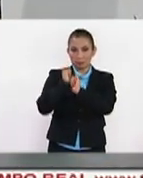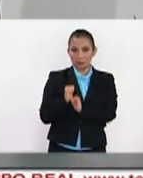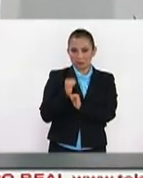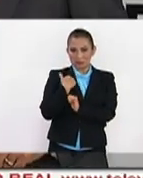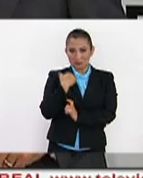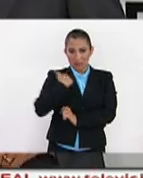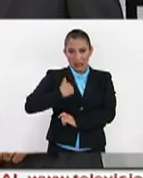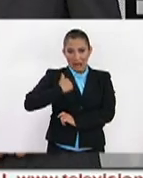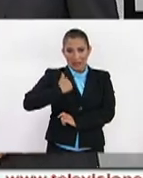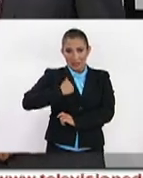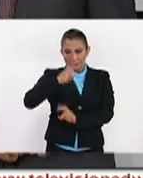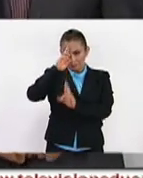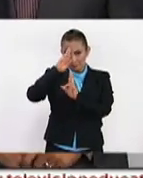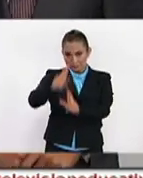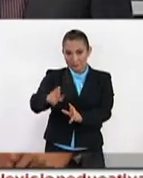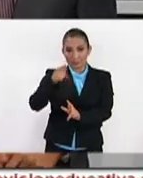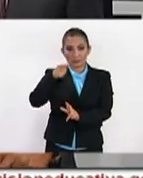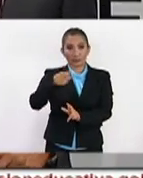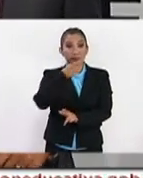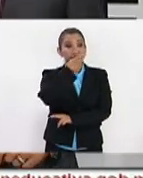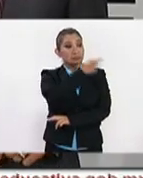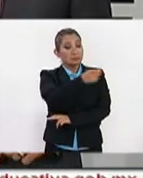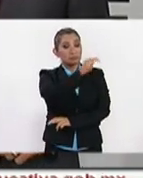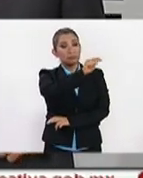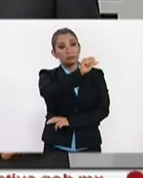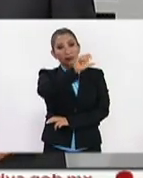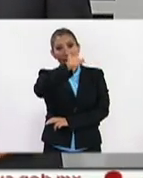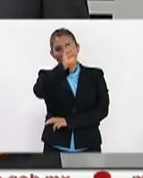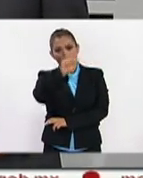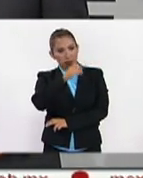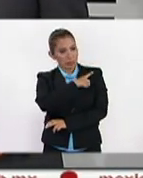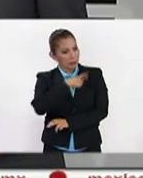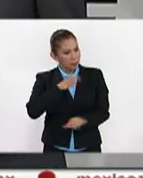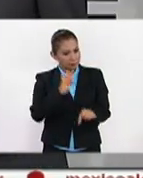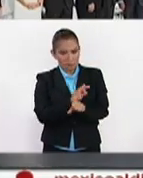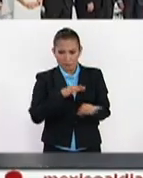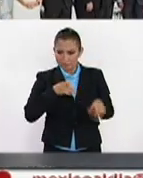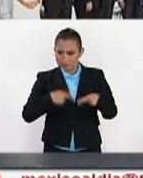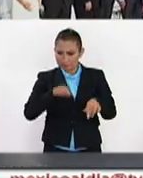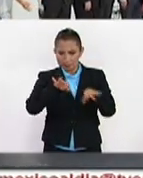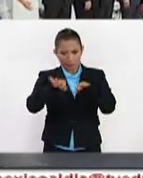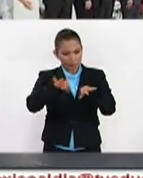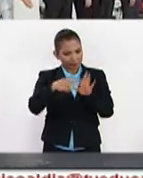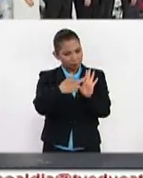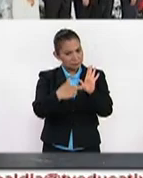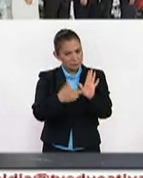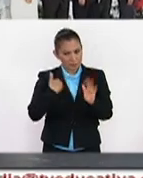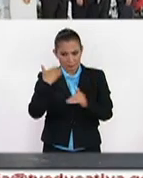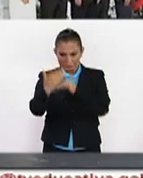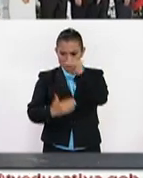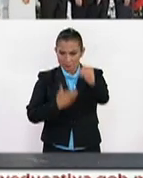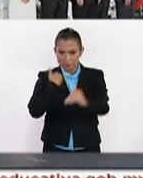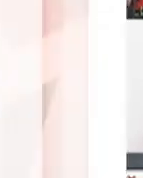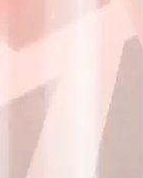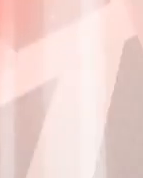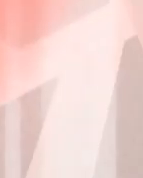Justin Trudeau. En sesión solemne, Trudeau dijo que el Telecán debe velar por los trabajadores y ofrecer normas laborales